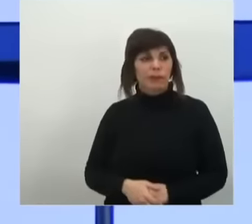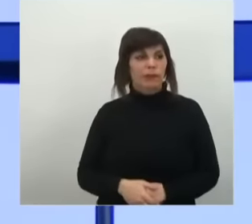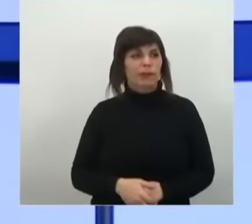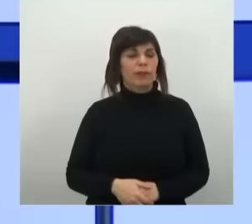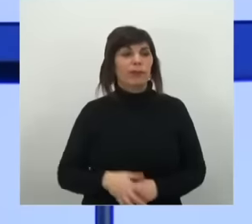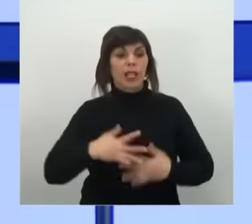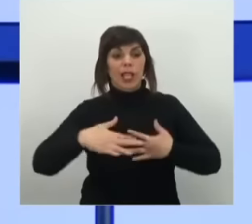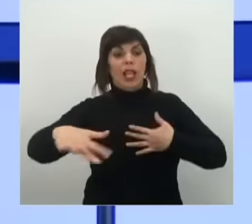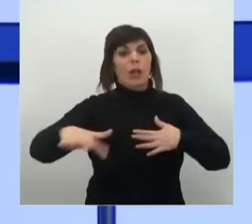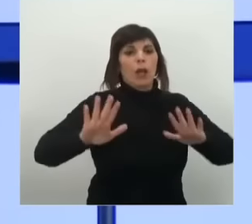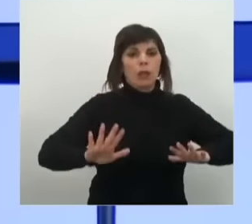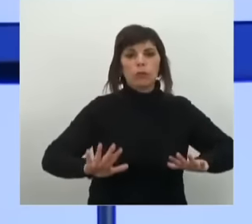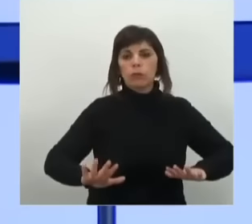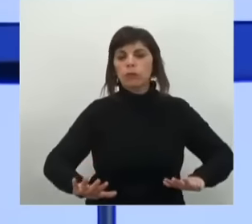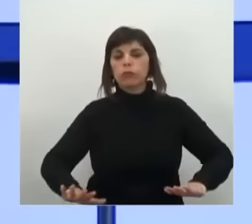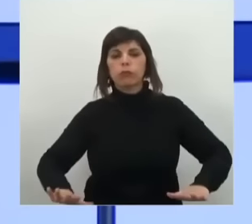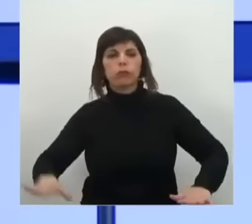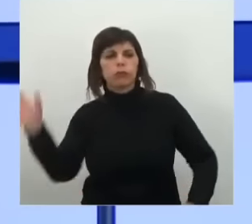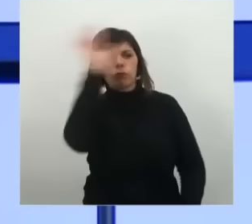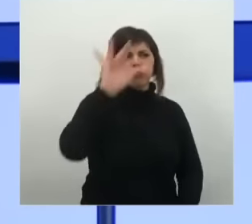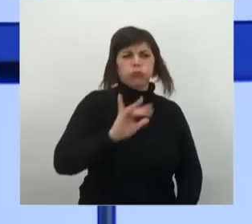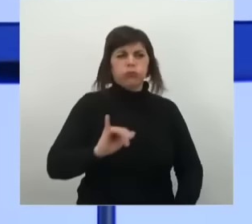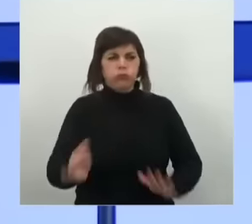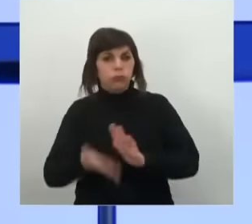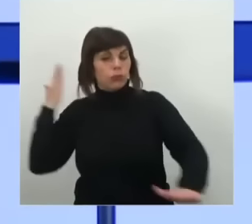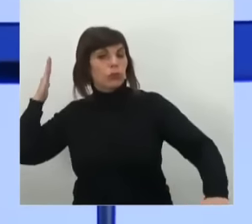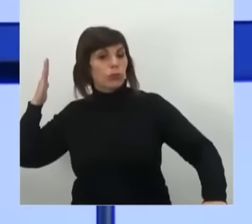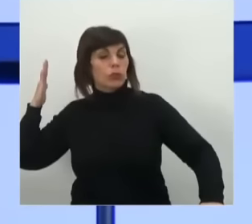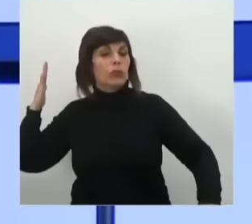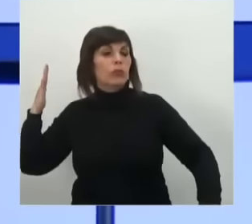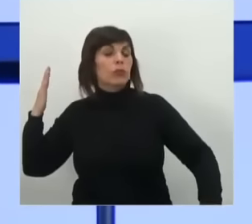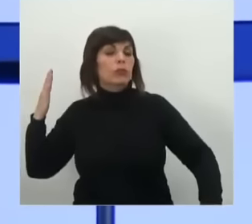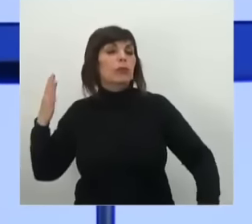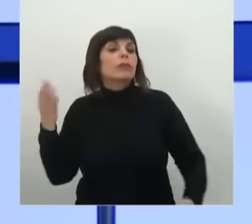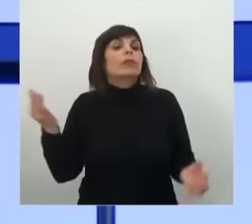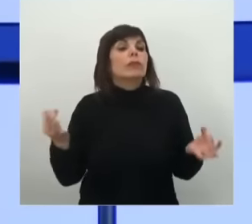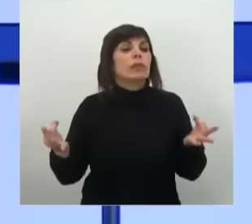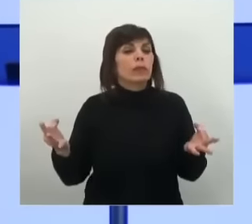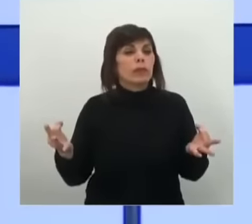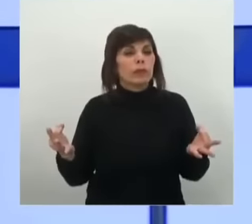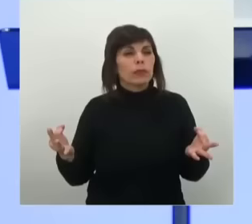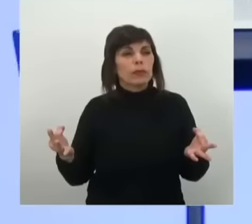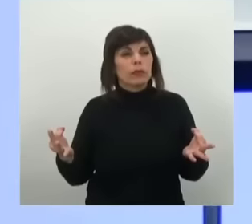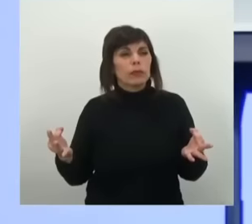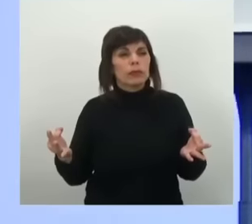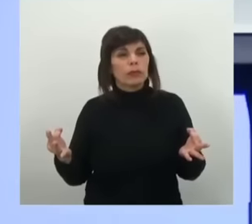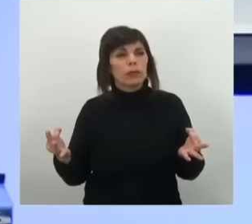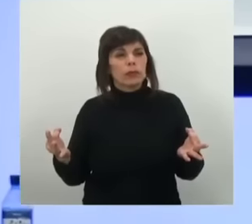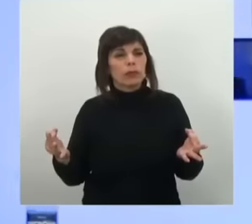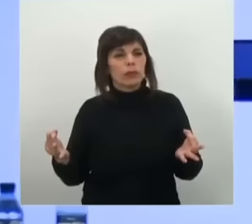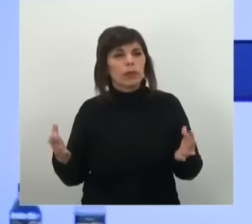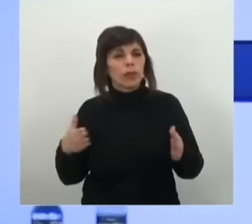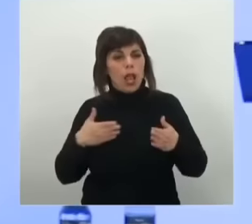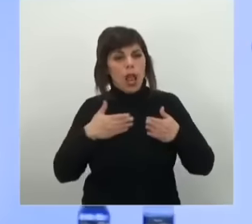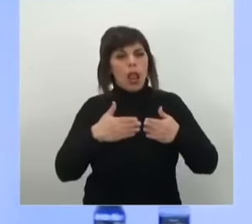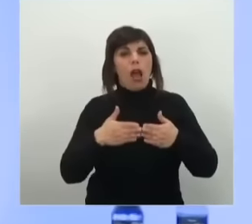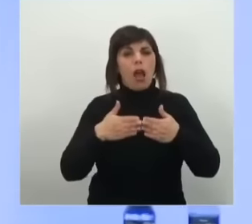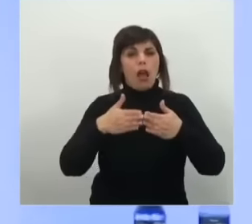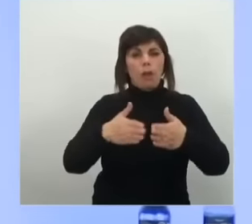el mar se calma la tormenta se va y sabe lo que pasa el resto de las